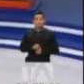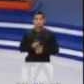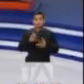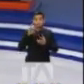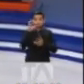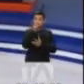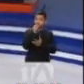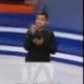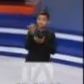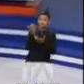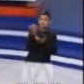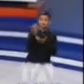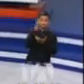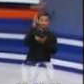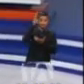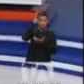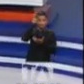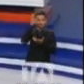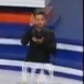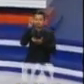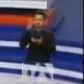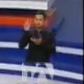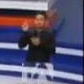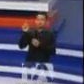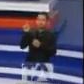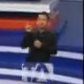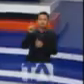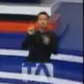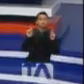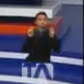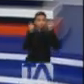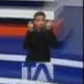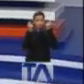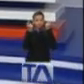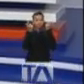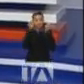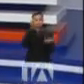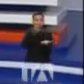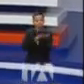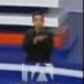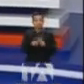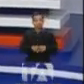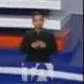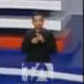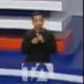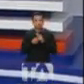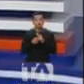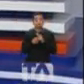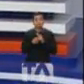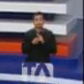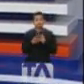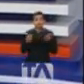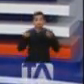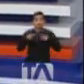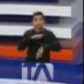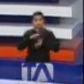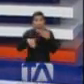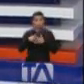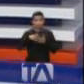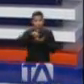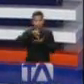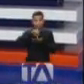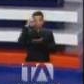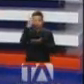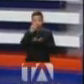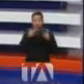tenemos tomas de la Bella Tulcán, que está festejando sus fiestas de cantonización. Felicitaciones a todos, una ciudad maravillosa.